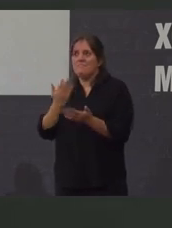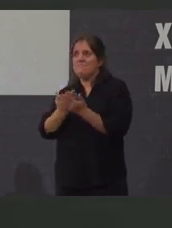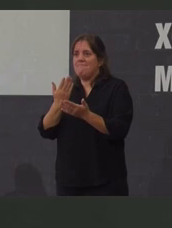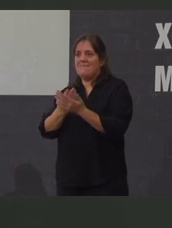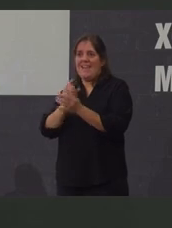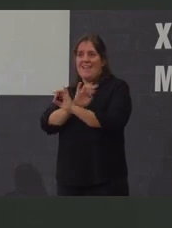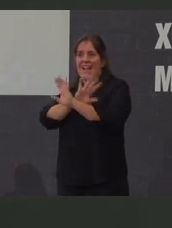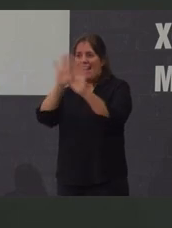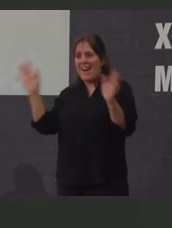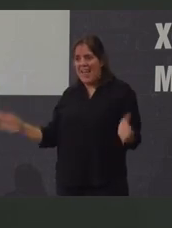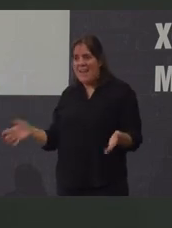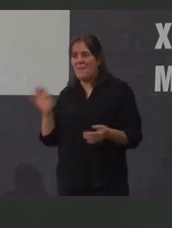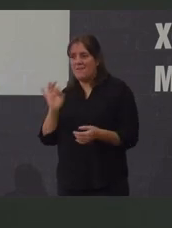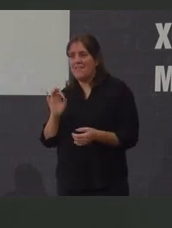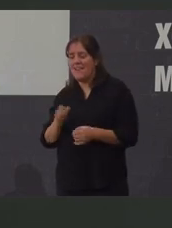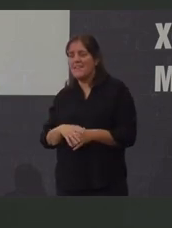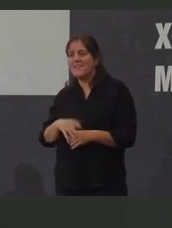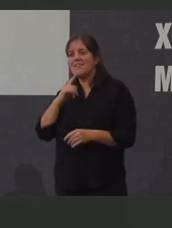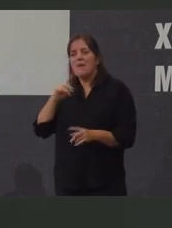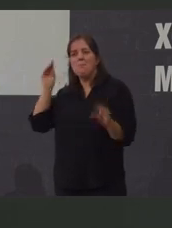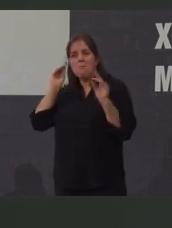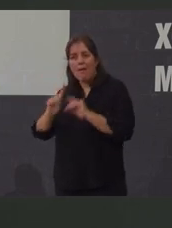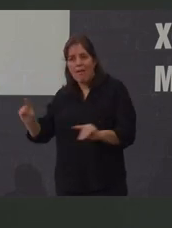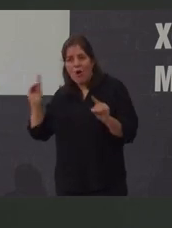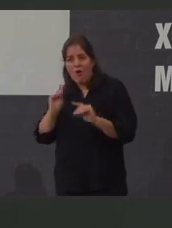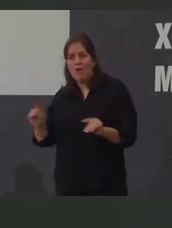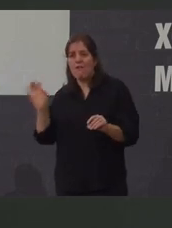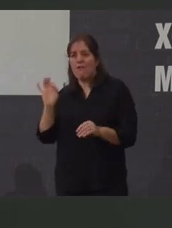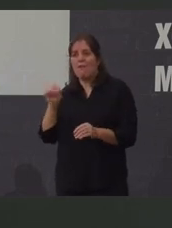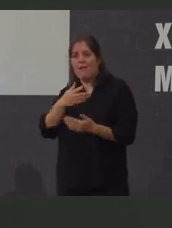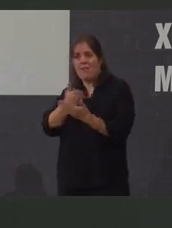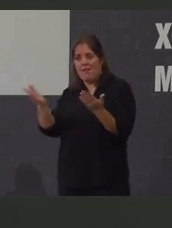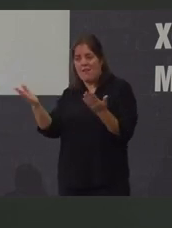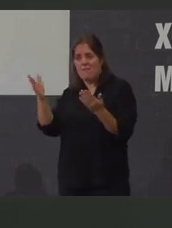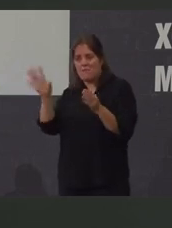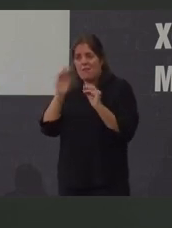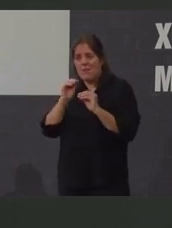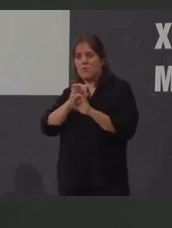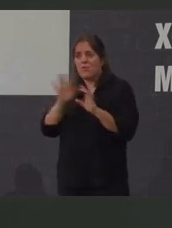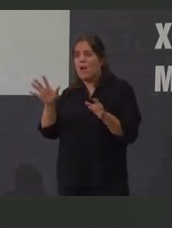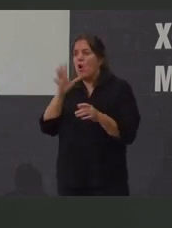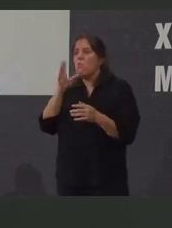e tan pedagóxica, non? Porque hai